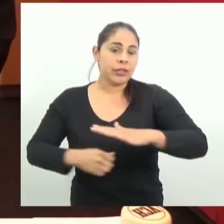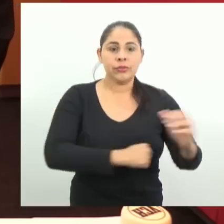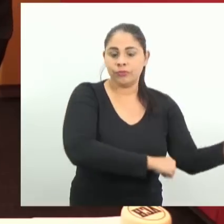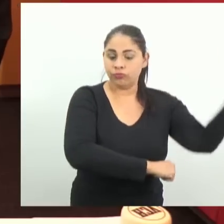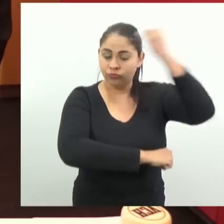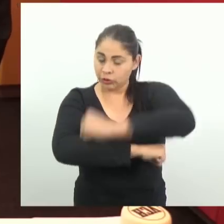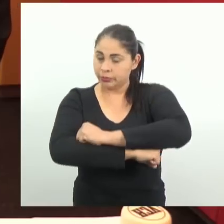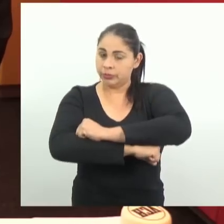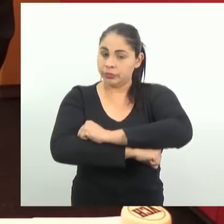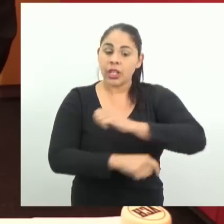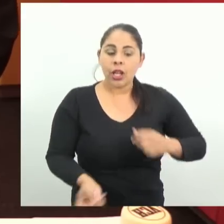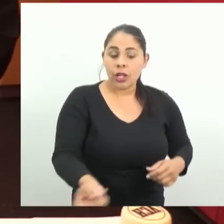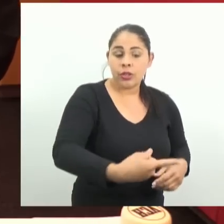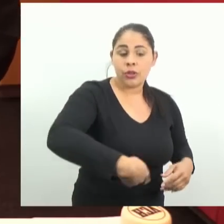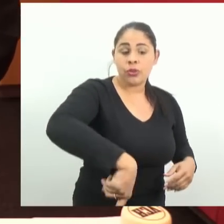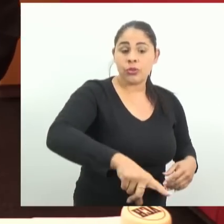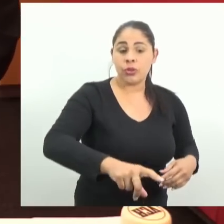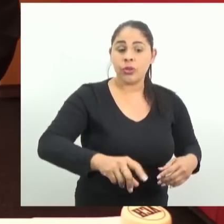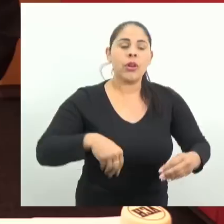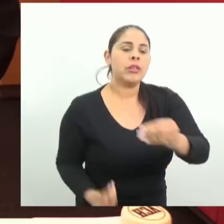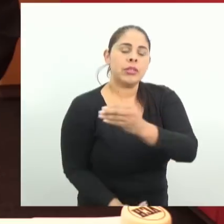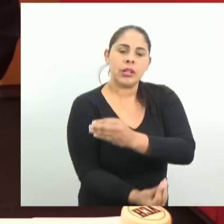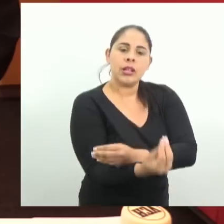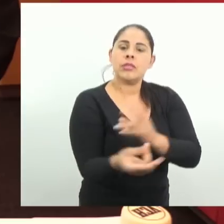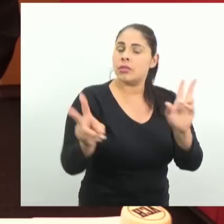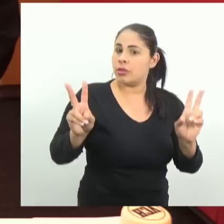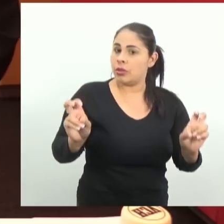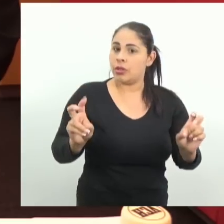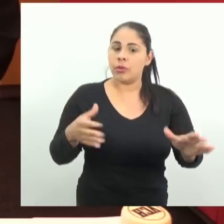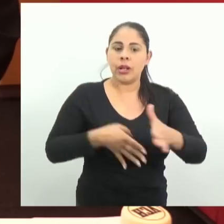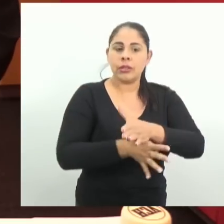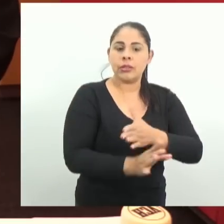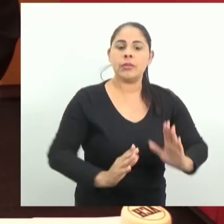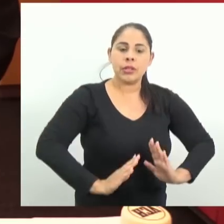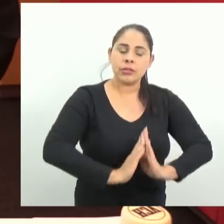renacidos, avivados por la palabra de Dios.